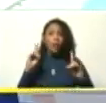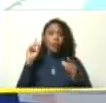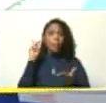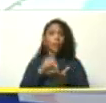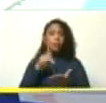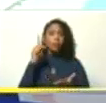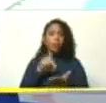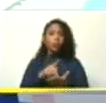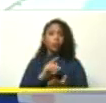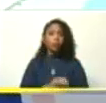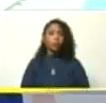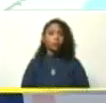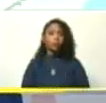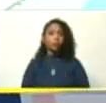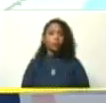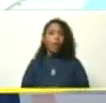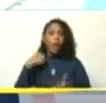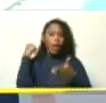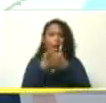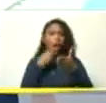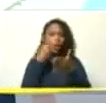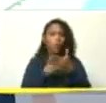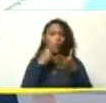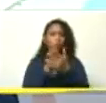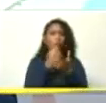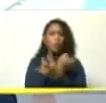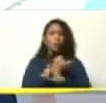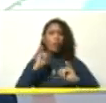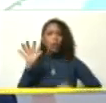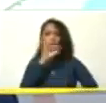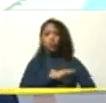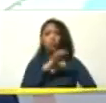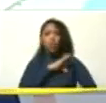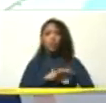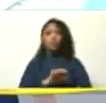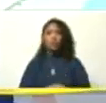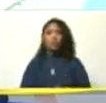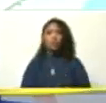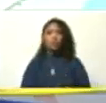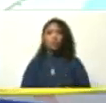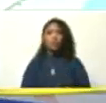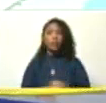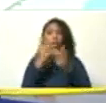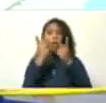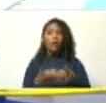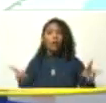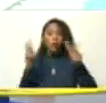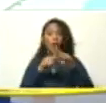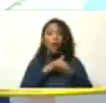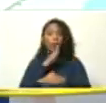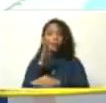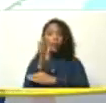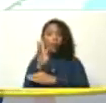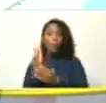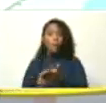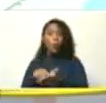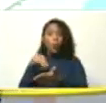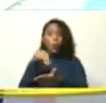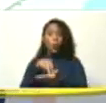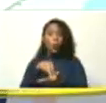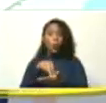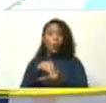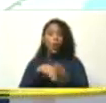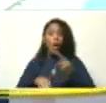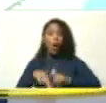participativa, la lucha por la independencia, la soberanía, y los valores que han ido surgiendo, en